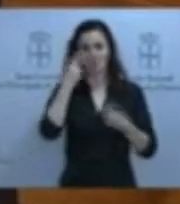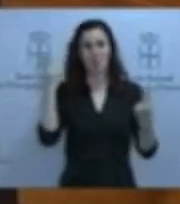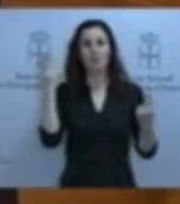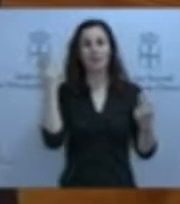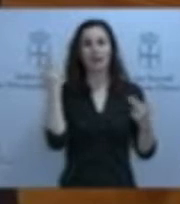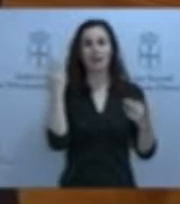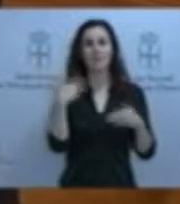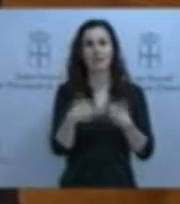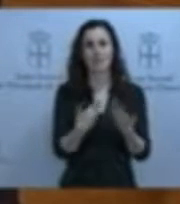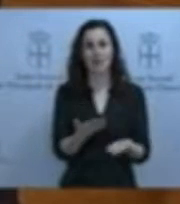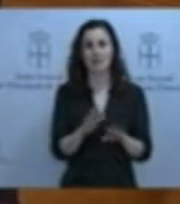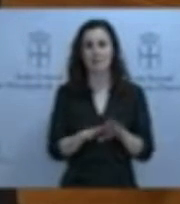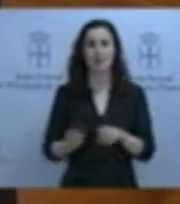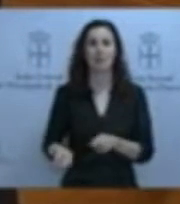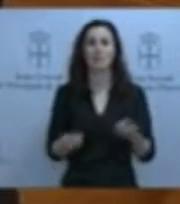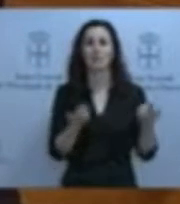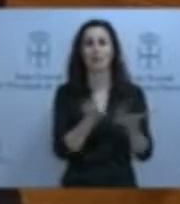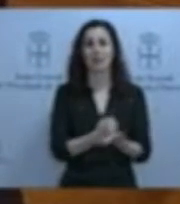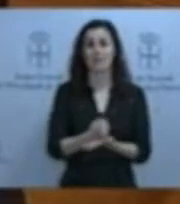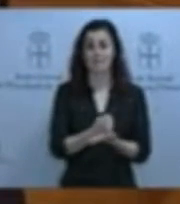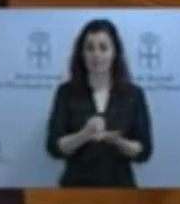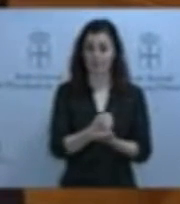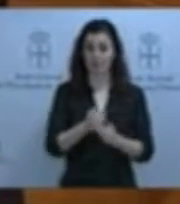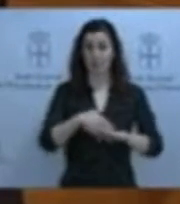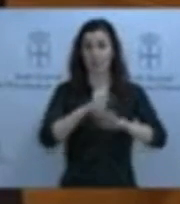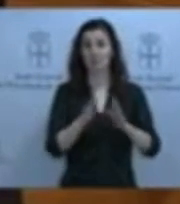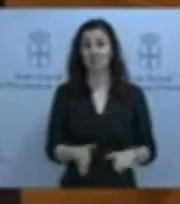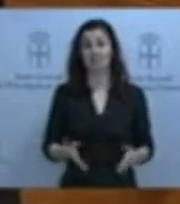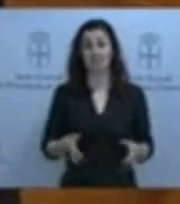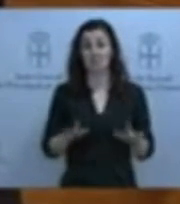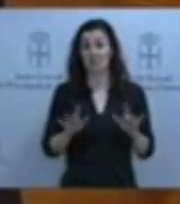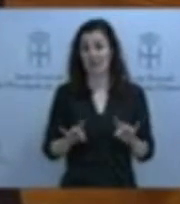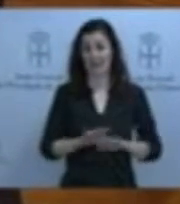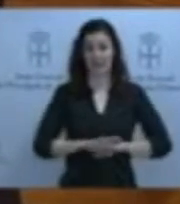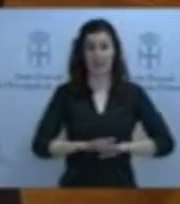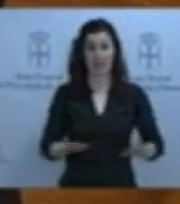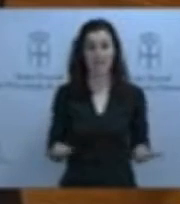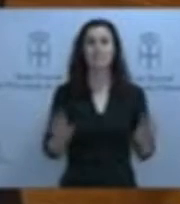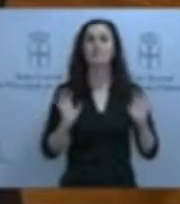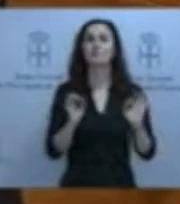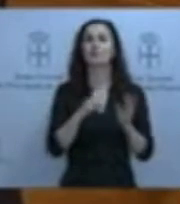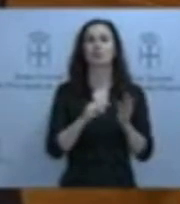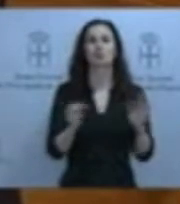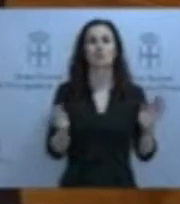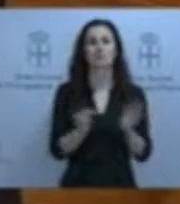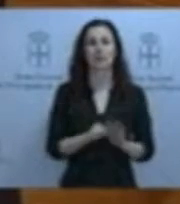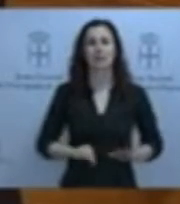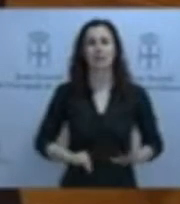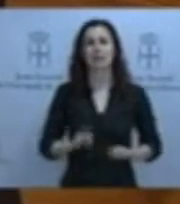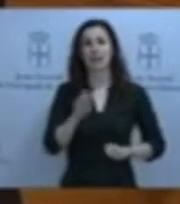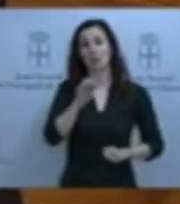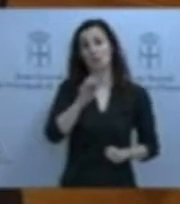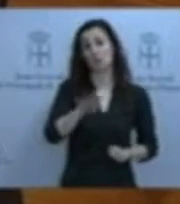y dispensación farmacéutica pues se quedó en papel y en el año 2014 estaban iniciando ya